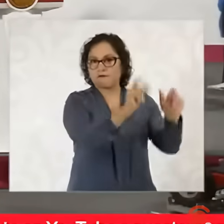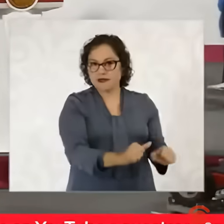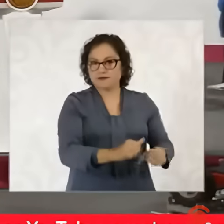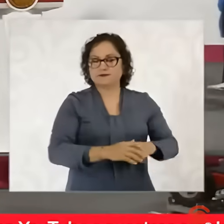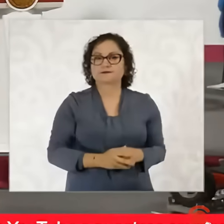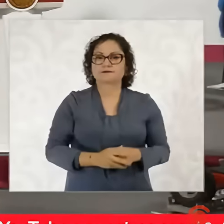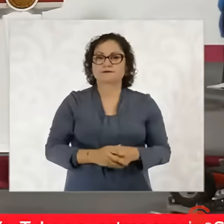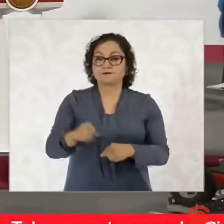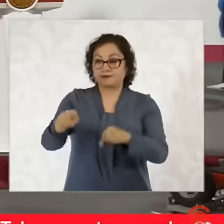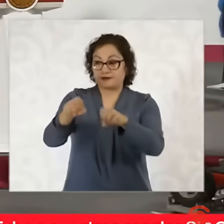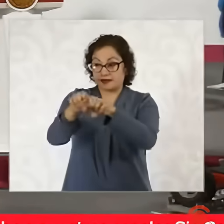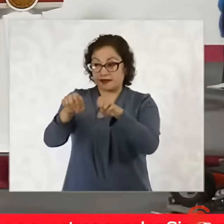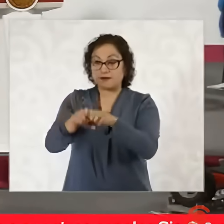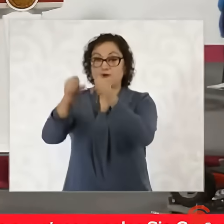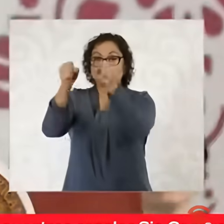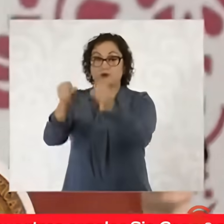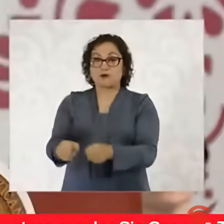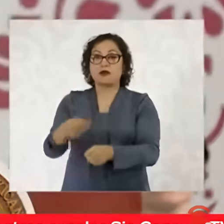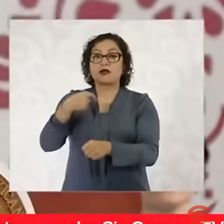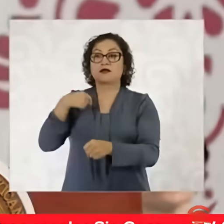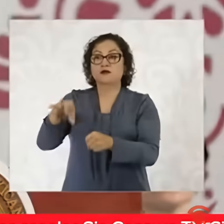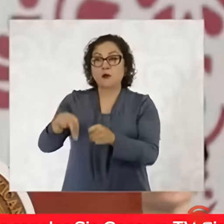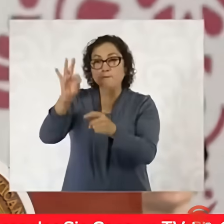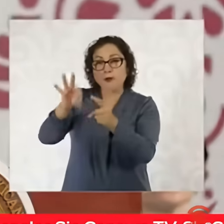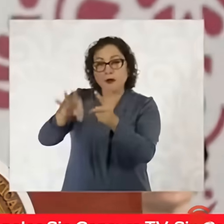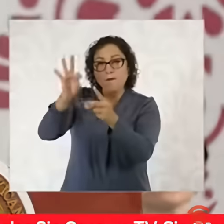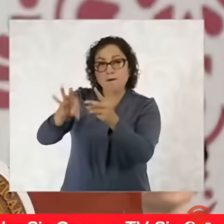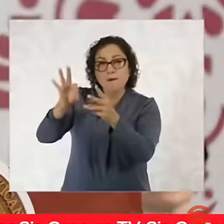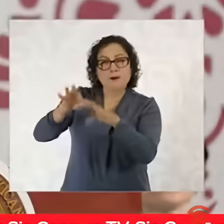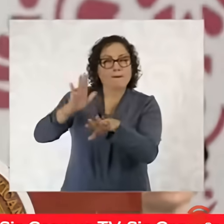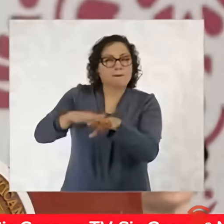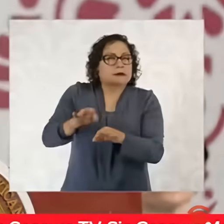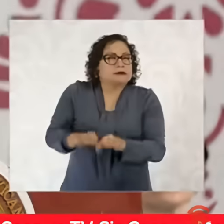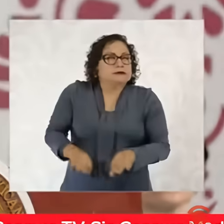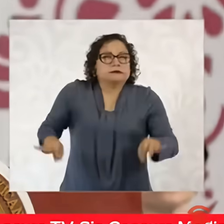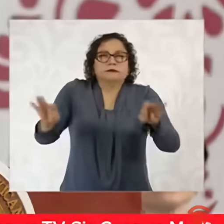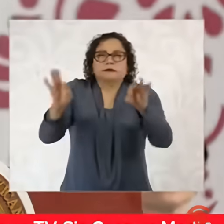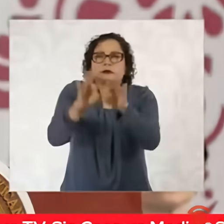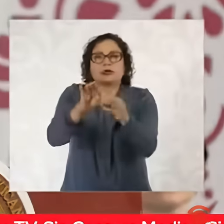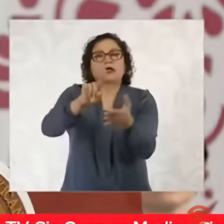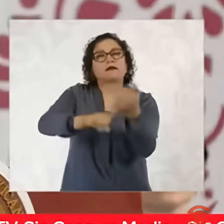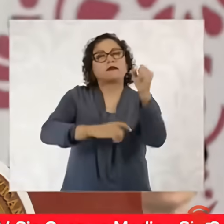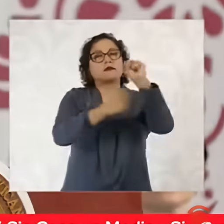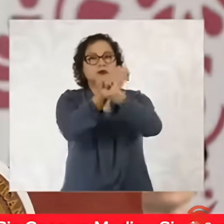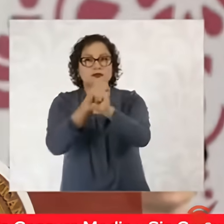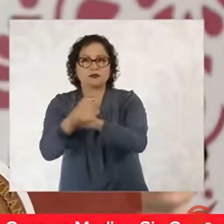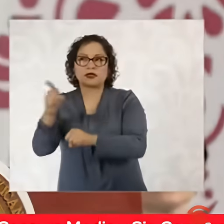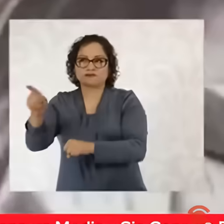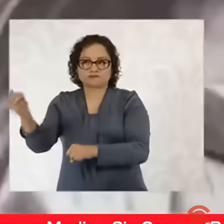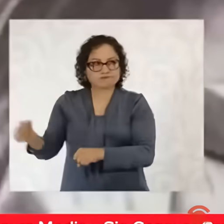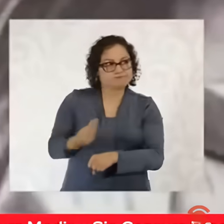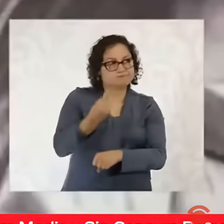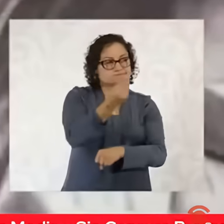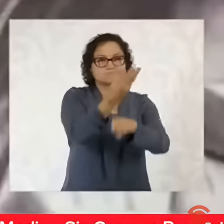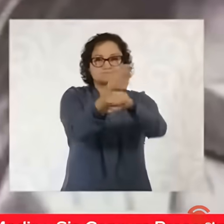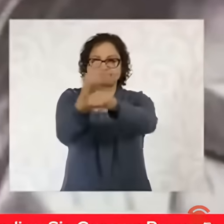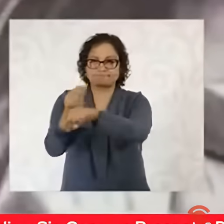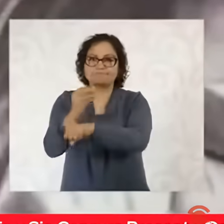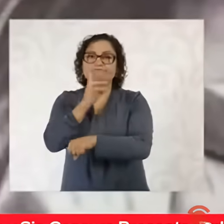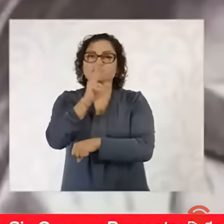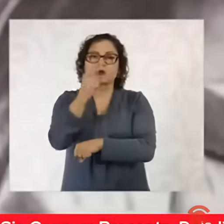de Seguridad, voy a mencionar los resultados más relevantes en estados donde se implementaron estos dispositivos en las últimas